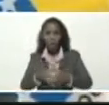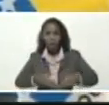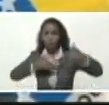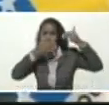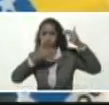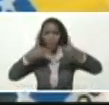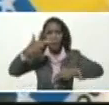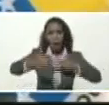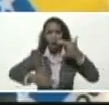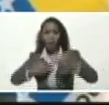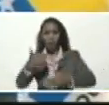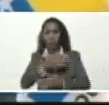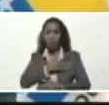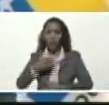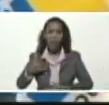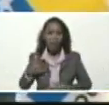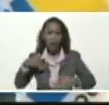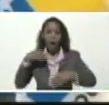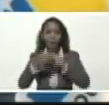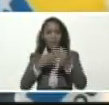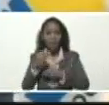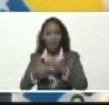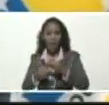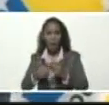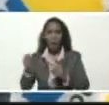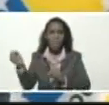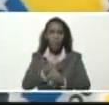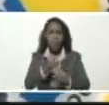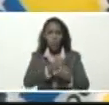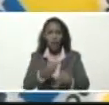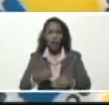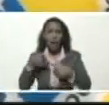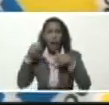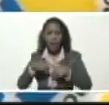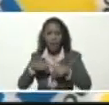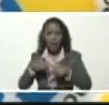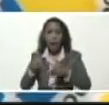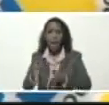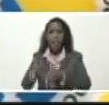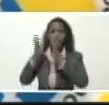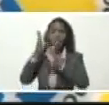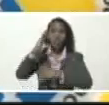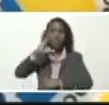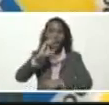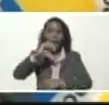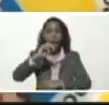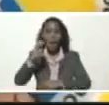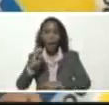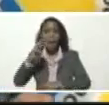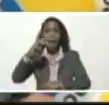que intentaba cometer un sabotaje a las instalaciones del CNE en